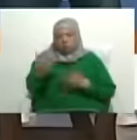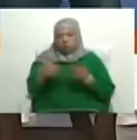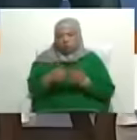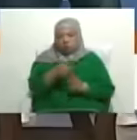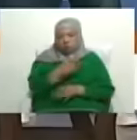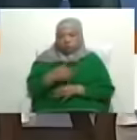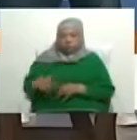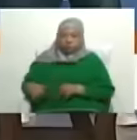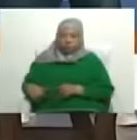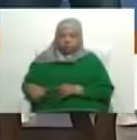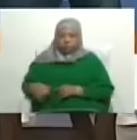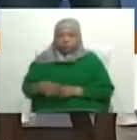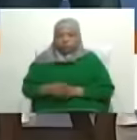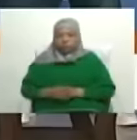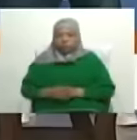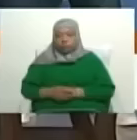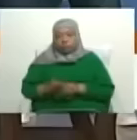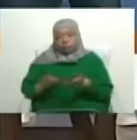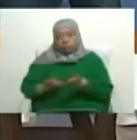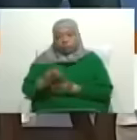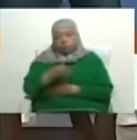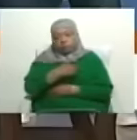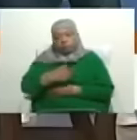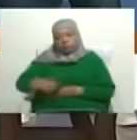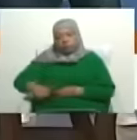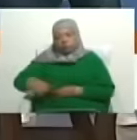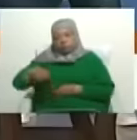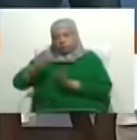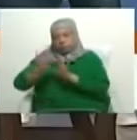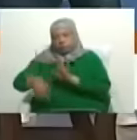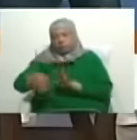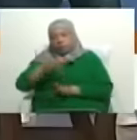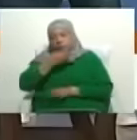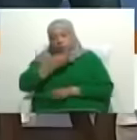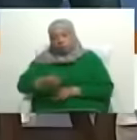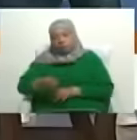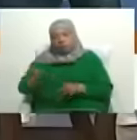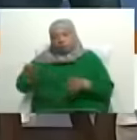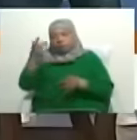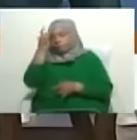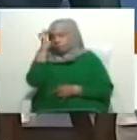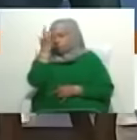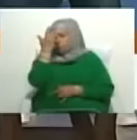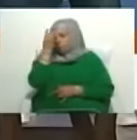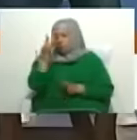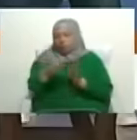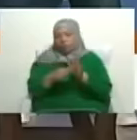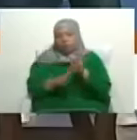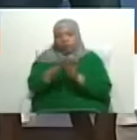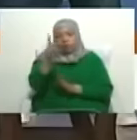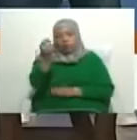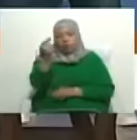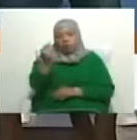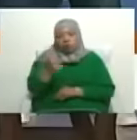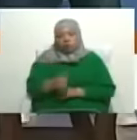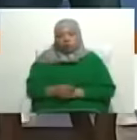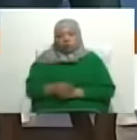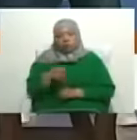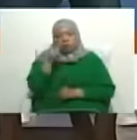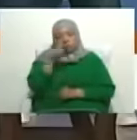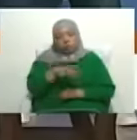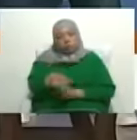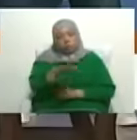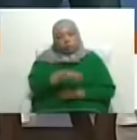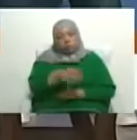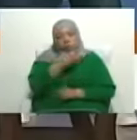presidente y avanzar con su presidente. Tiene derecho a la Navidad, tiene derecho a los carnavales, tiene derecho a la recuperación económica, tiene derecho a